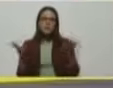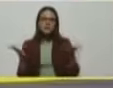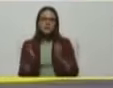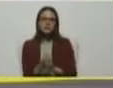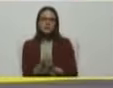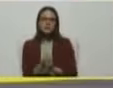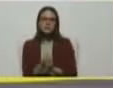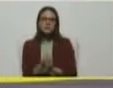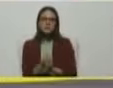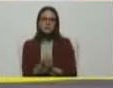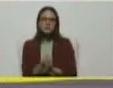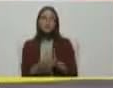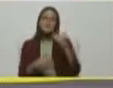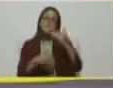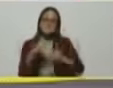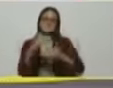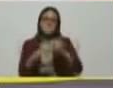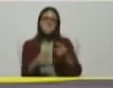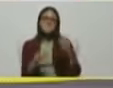cada vez más.